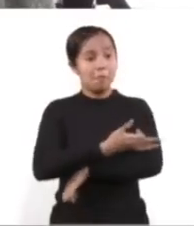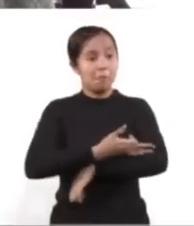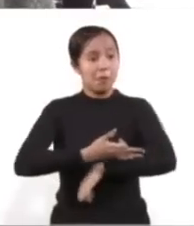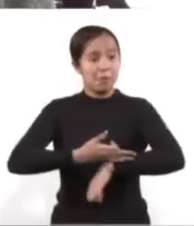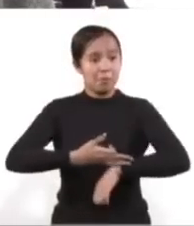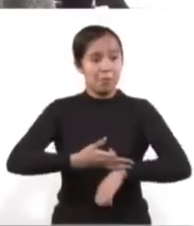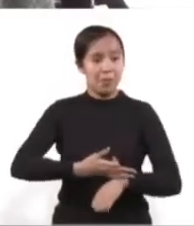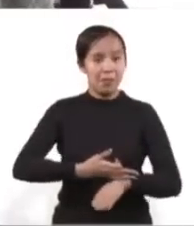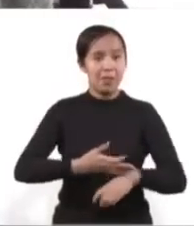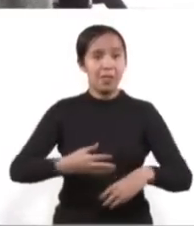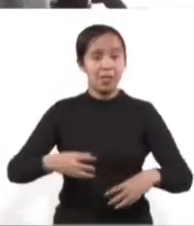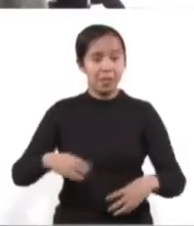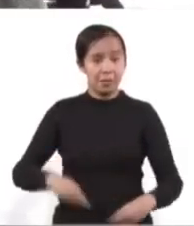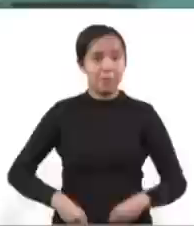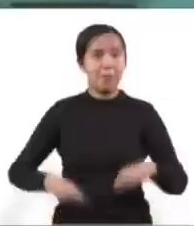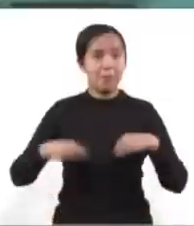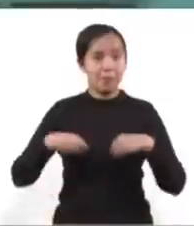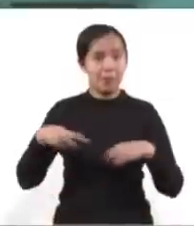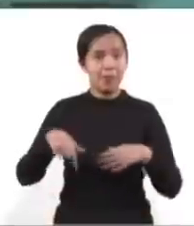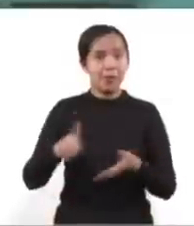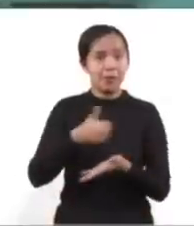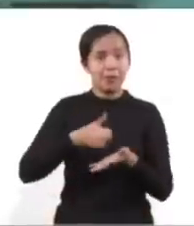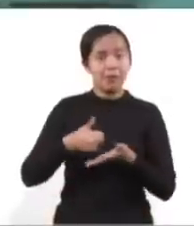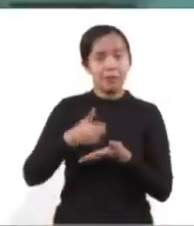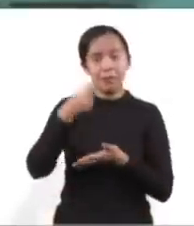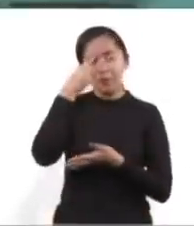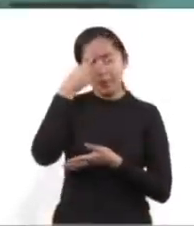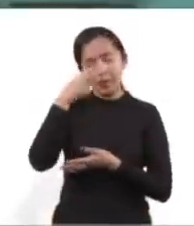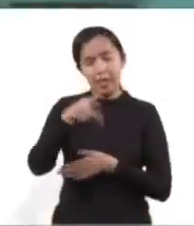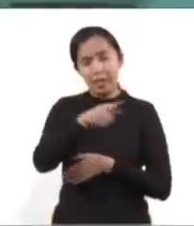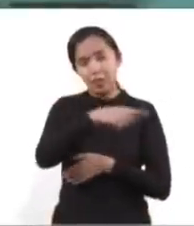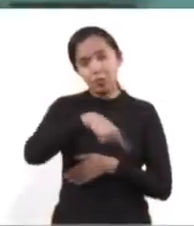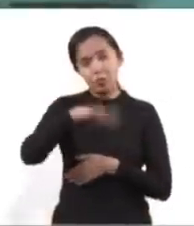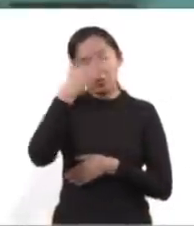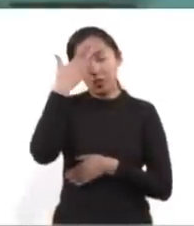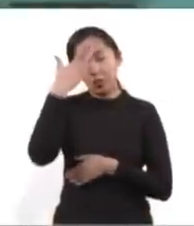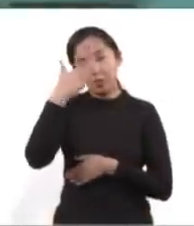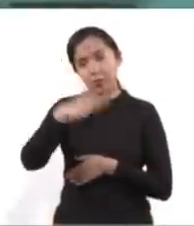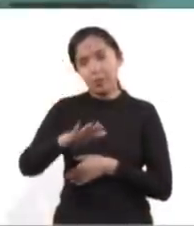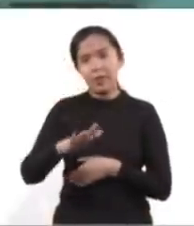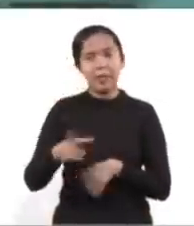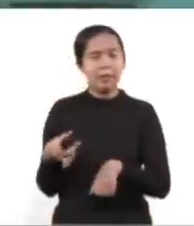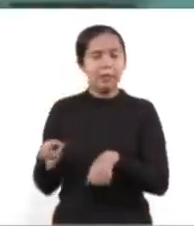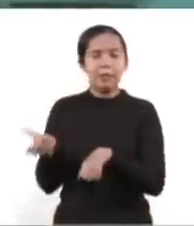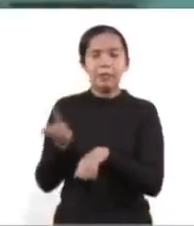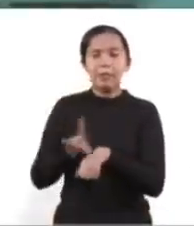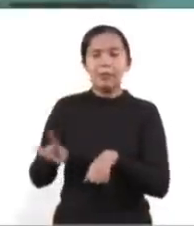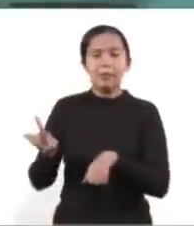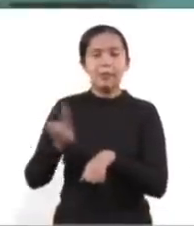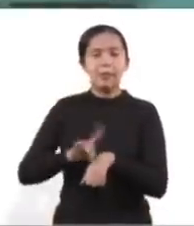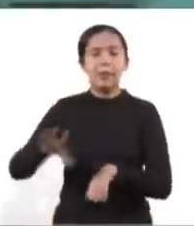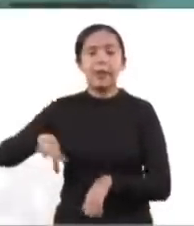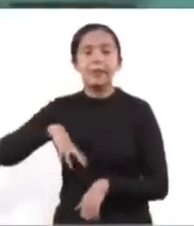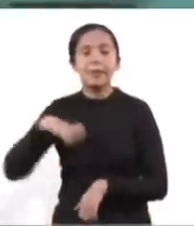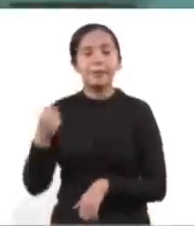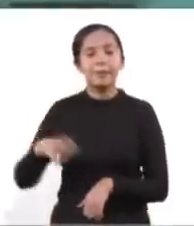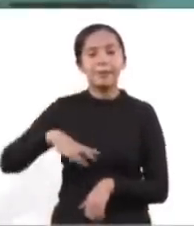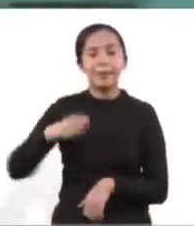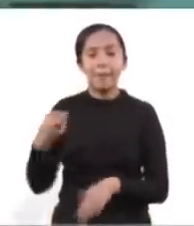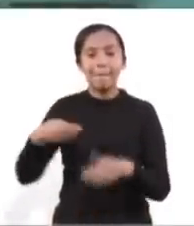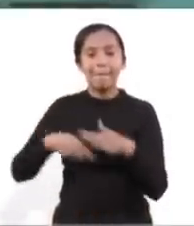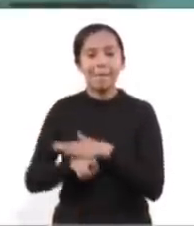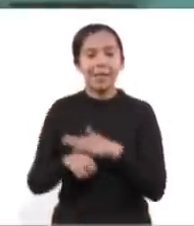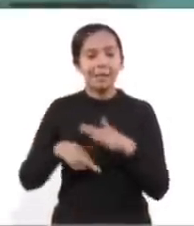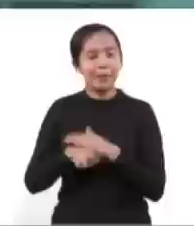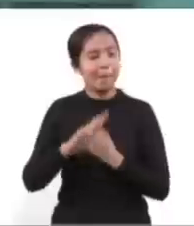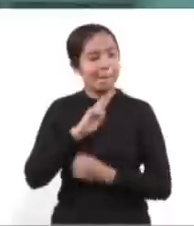de México sepan que se está trabajando todos los días para mejorar el metro de la